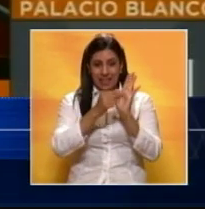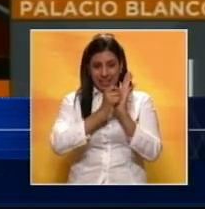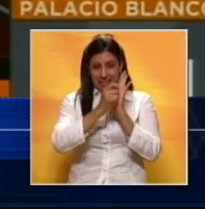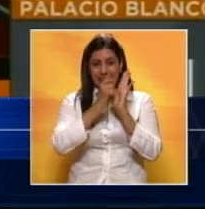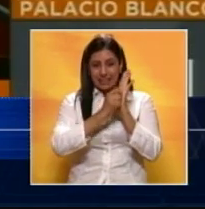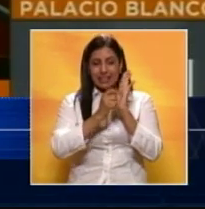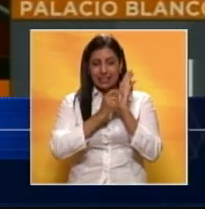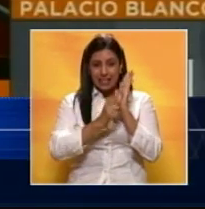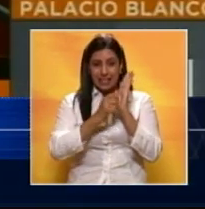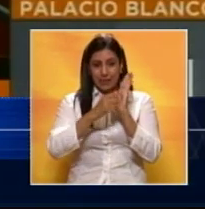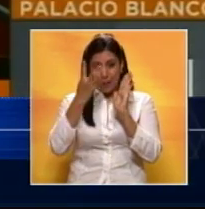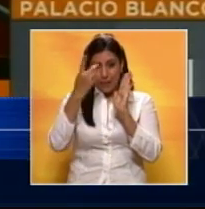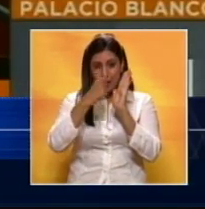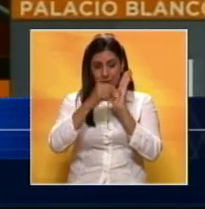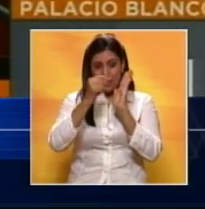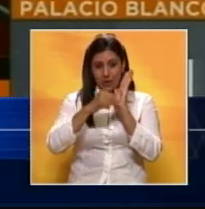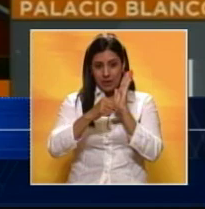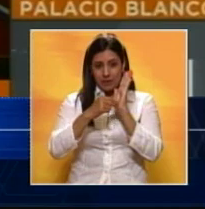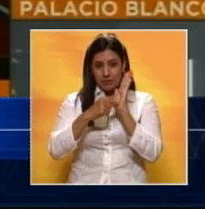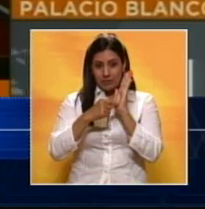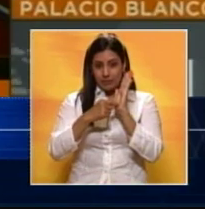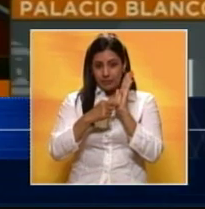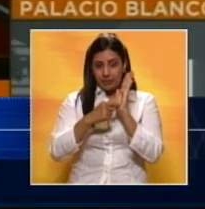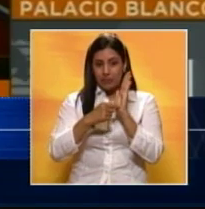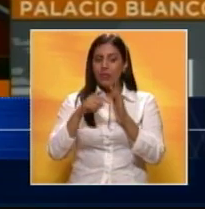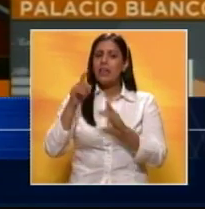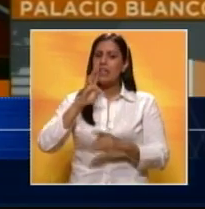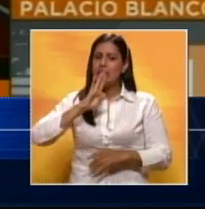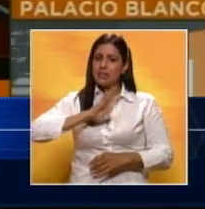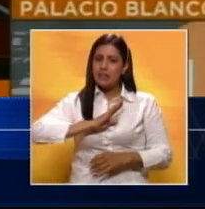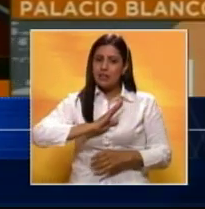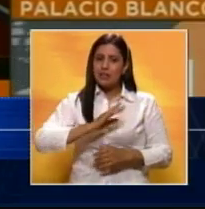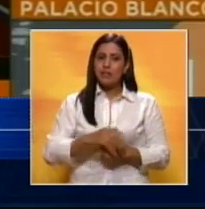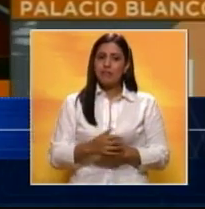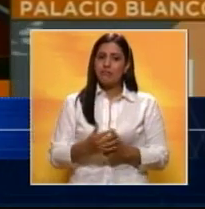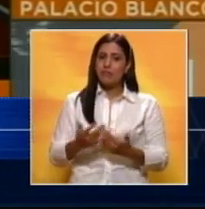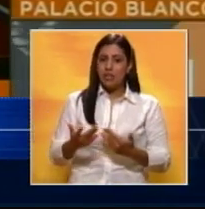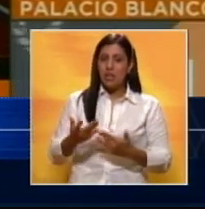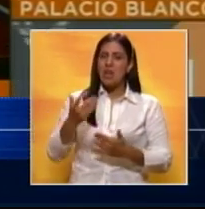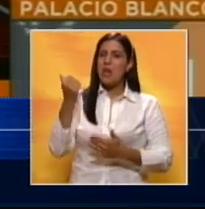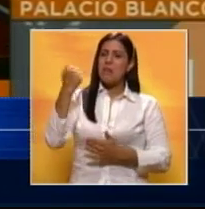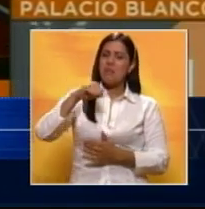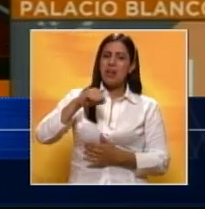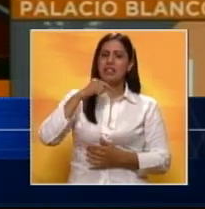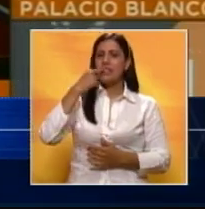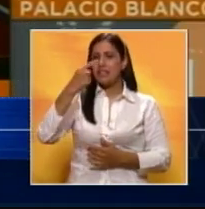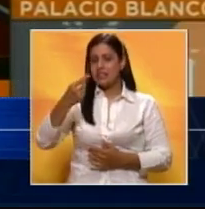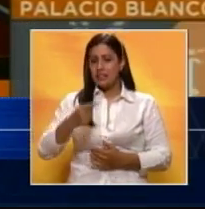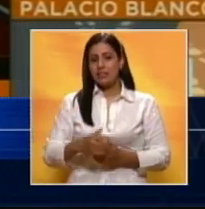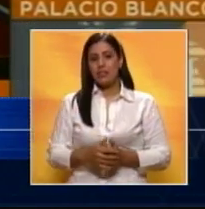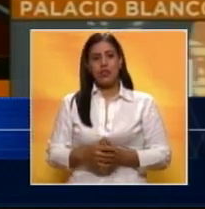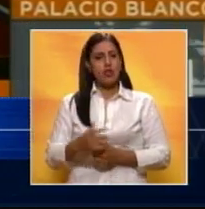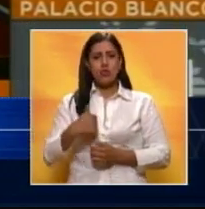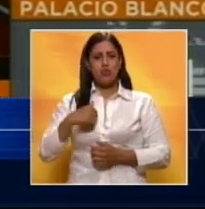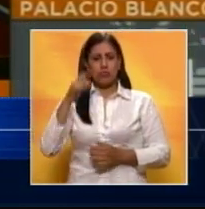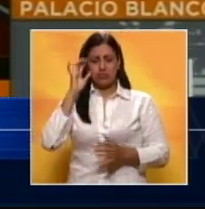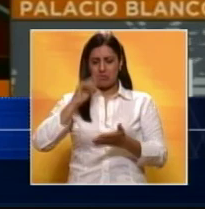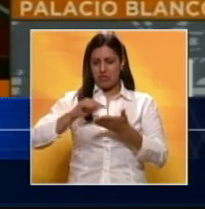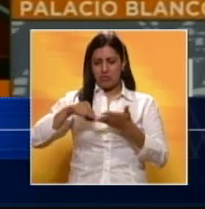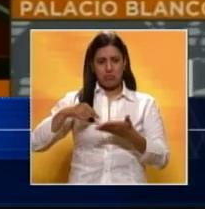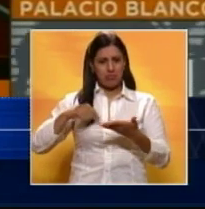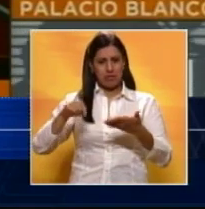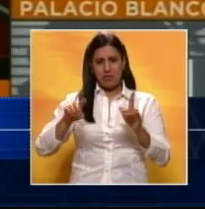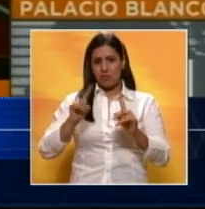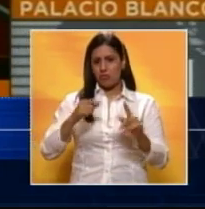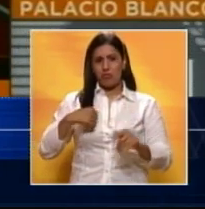por escrito, a puño y letra, ha tenido el atrevimiento de decir que yo no suscribí el